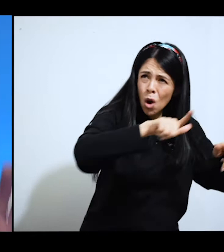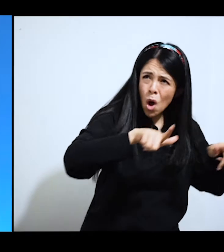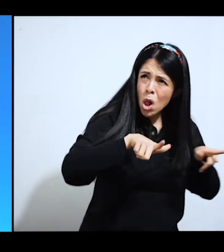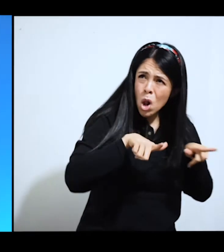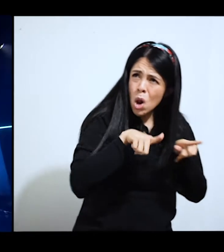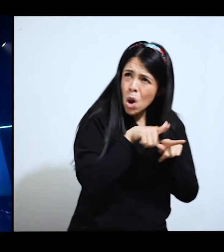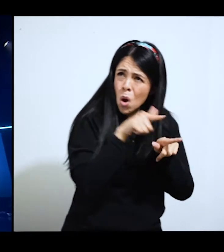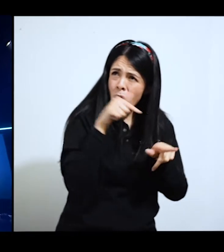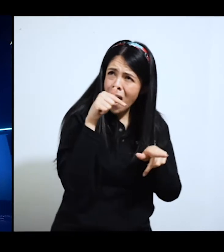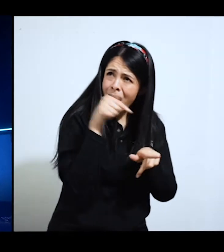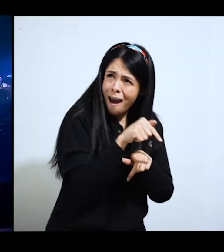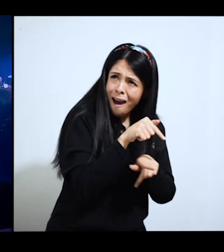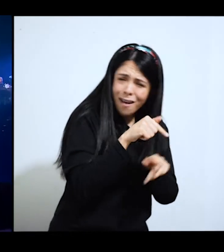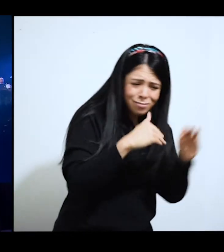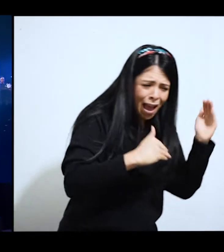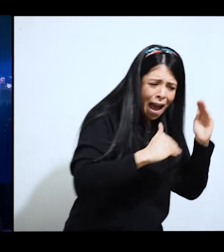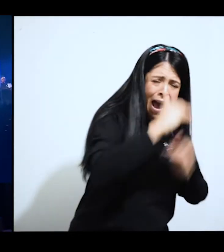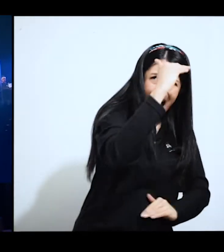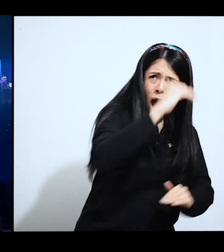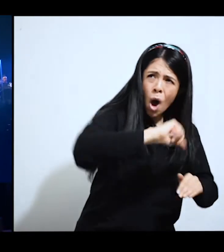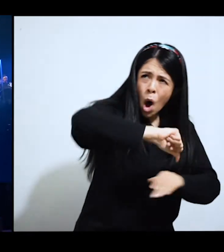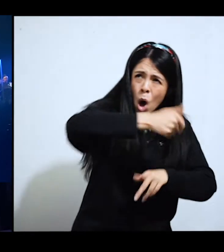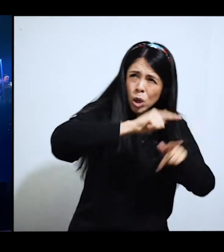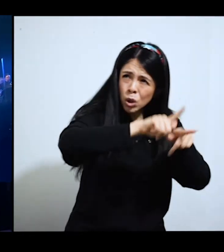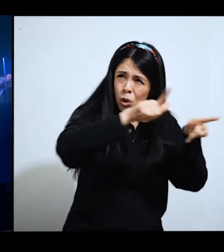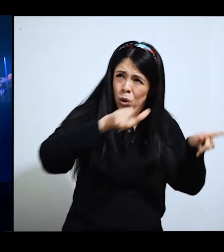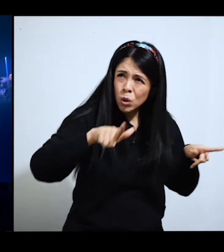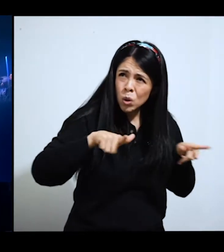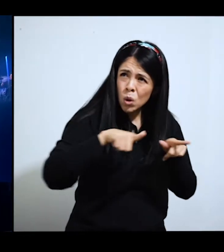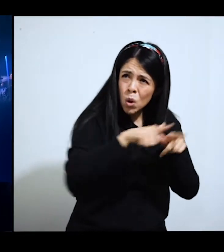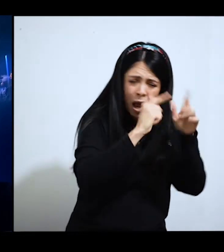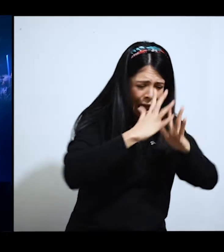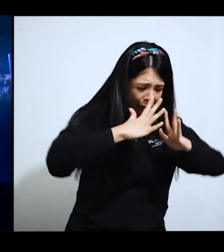hay lugar más alto,